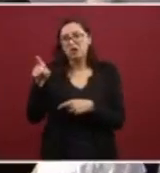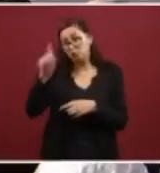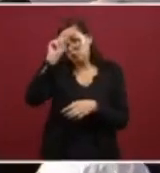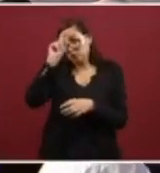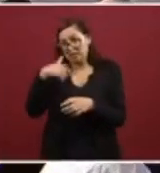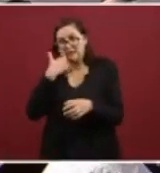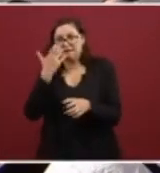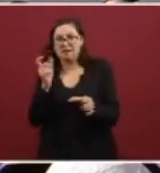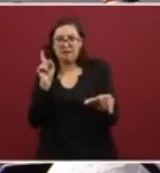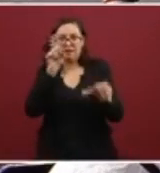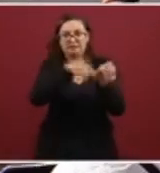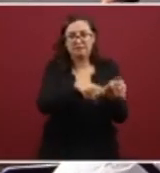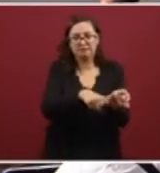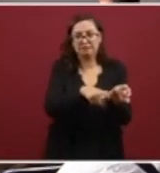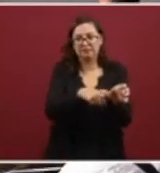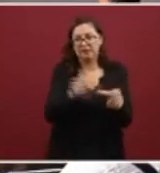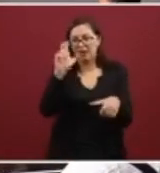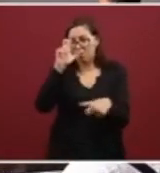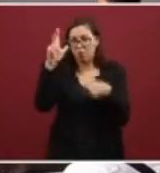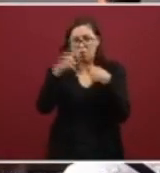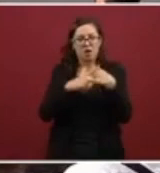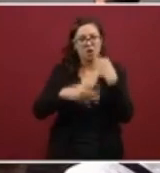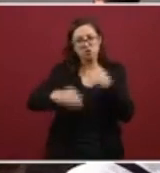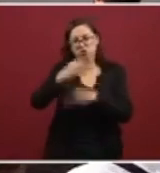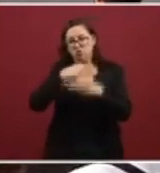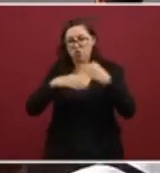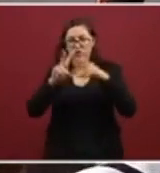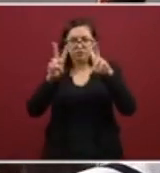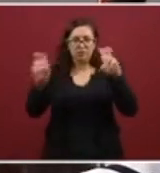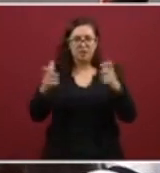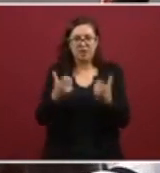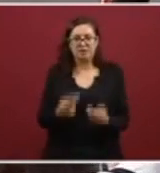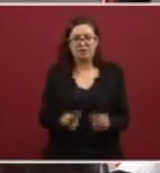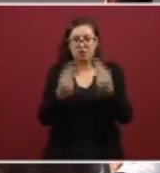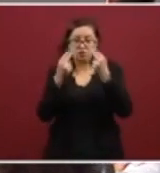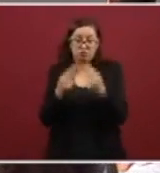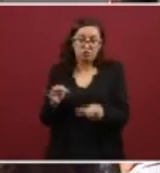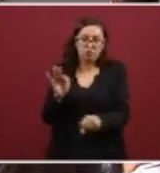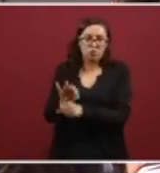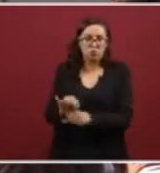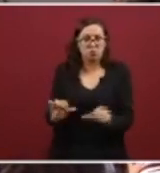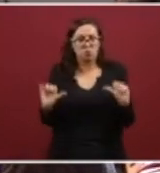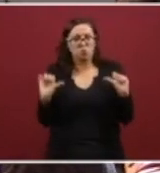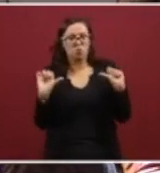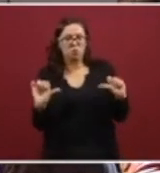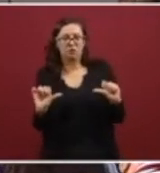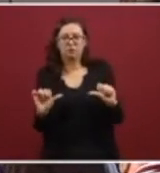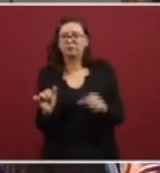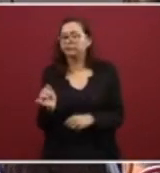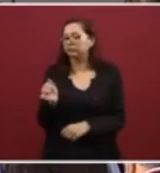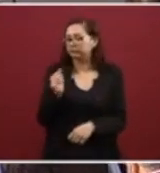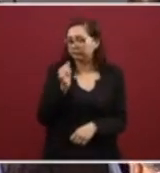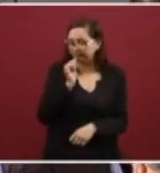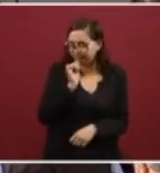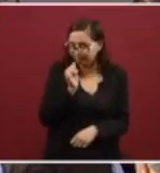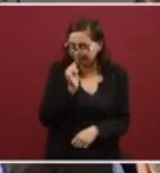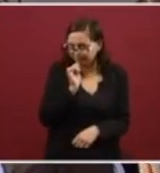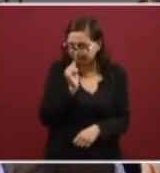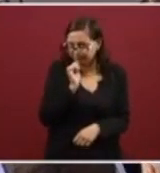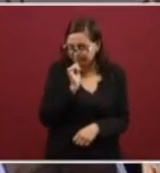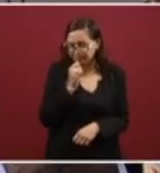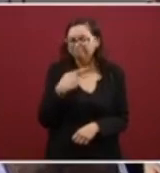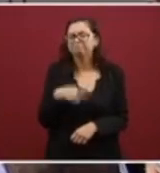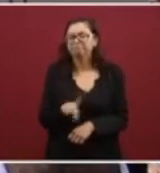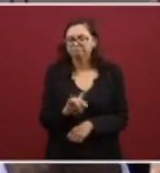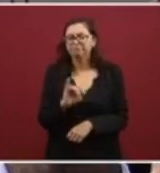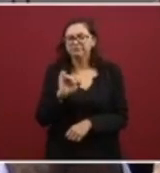Unión Europea con todas las ventajas comerciales que eso significa. Esto último no se ha concluido, pero lo otro sí se